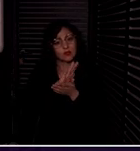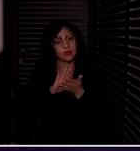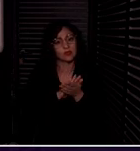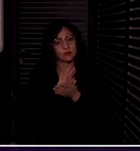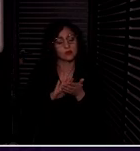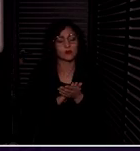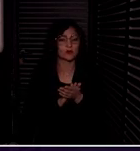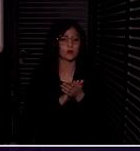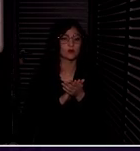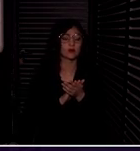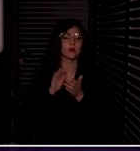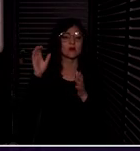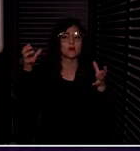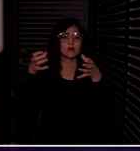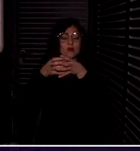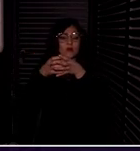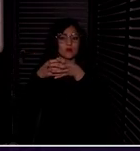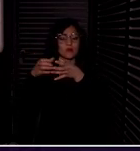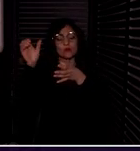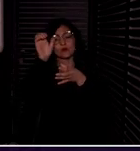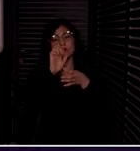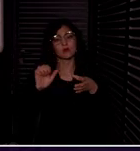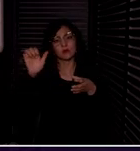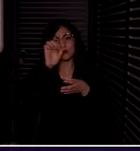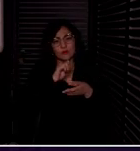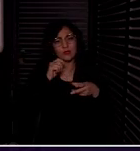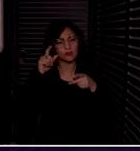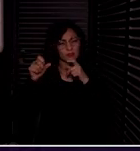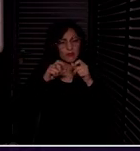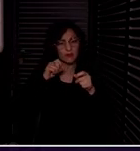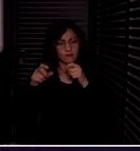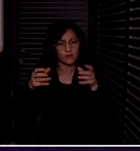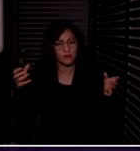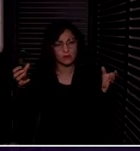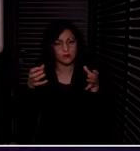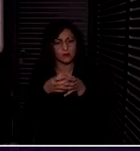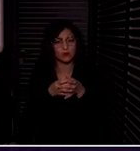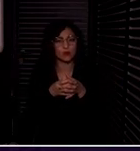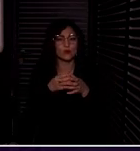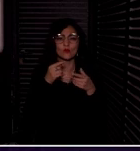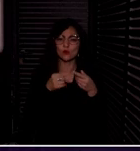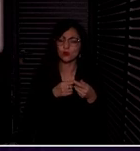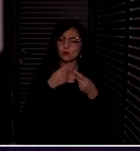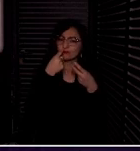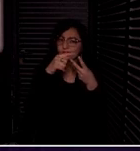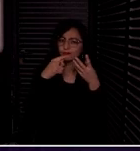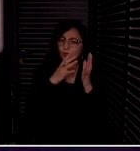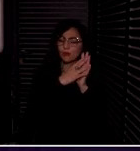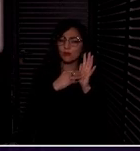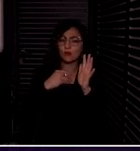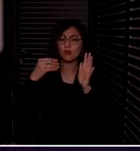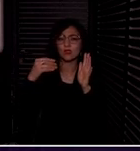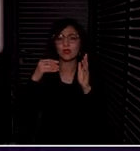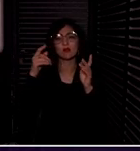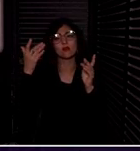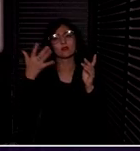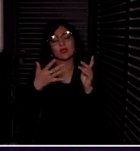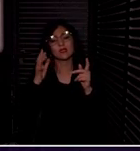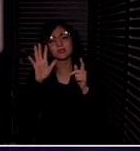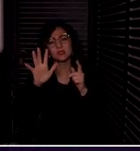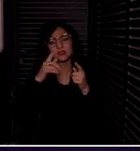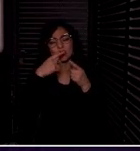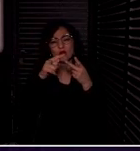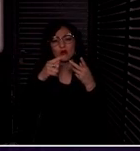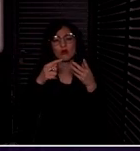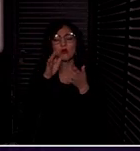ha defendido el modelo Mario Monti, consejero delegado de Silvio Berlusconi, de Telecinco, el modelo